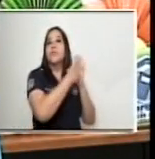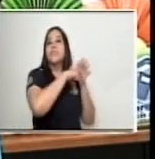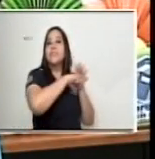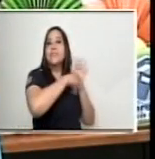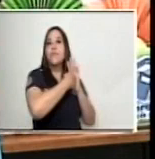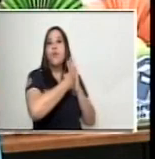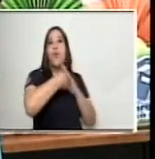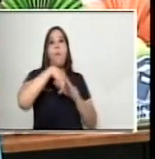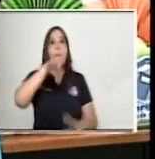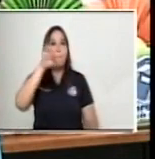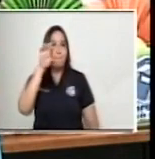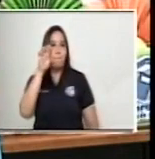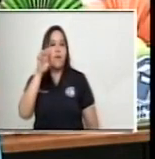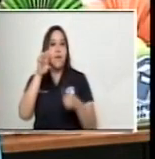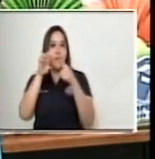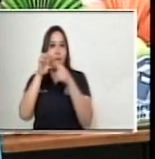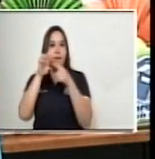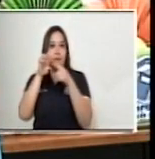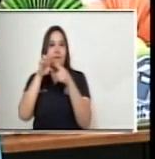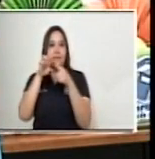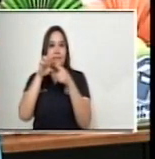P.